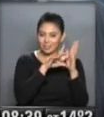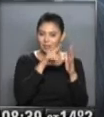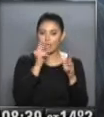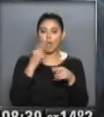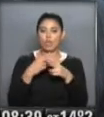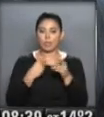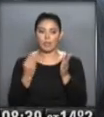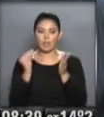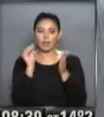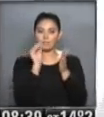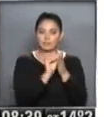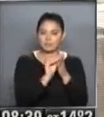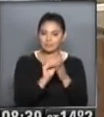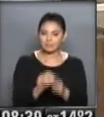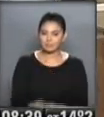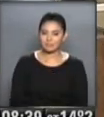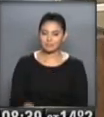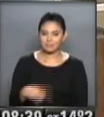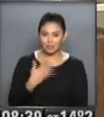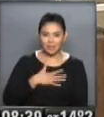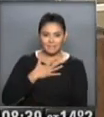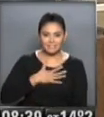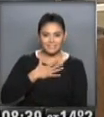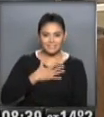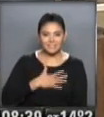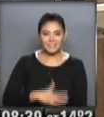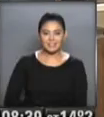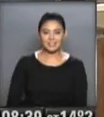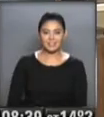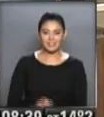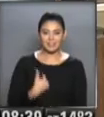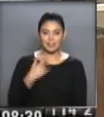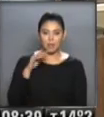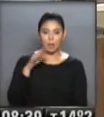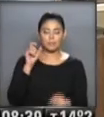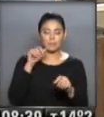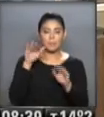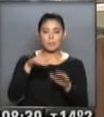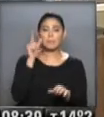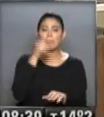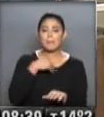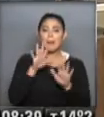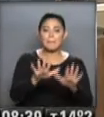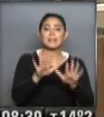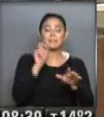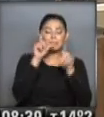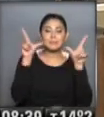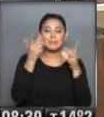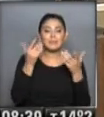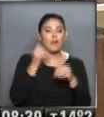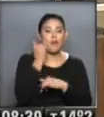con nuestro nombre. Fue una alegría total despertar a mis papás saltando para contarles. No,